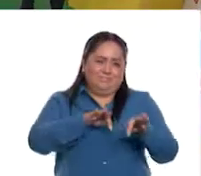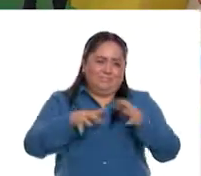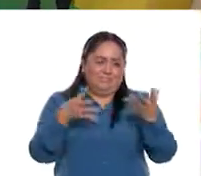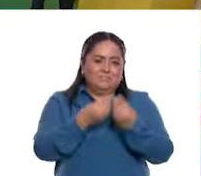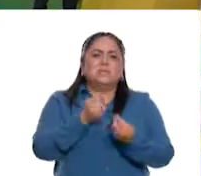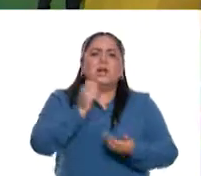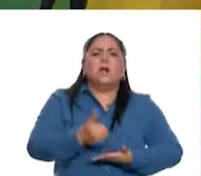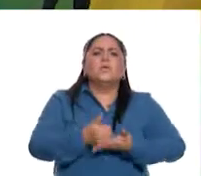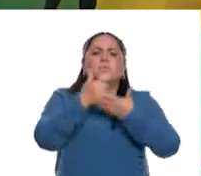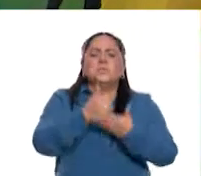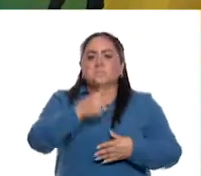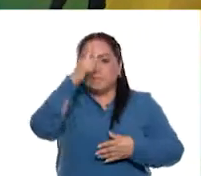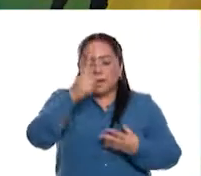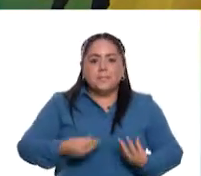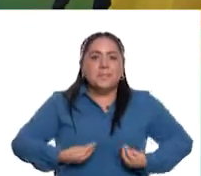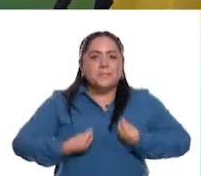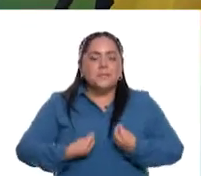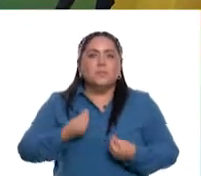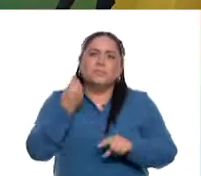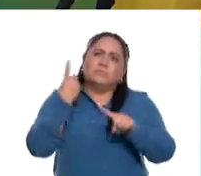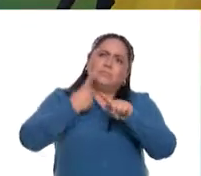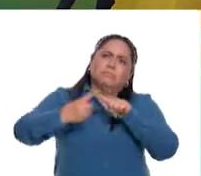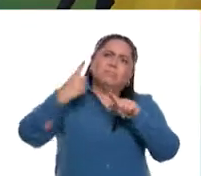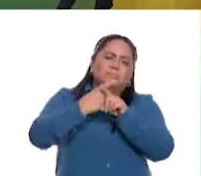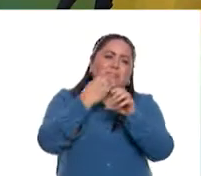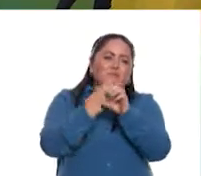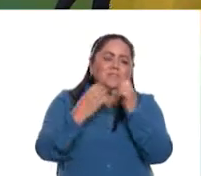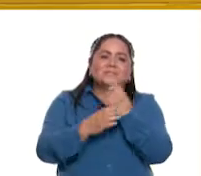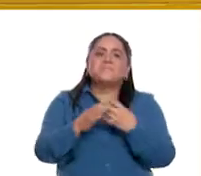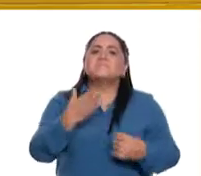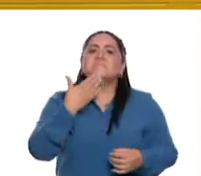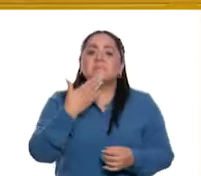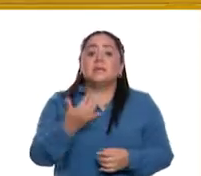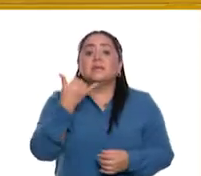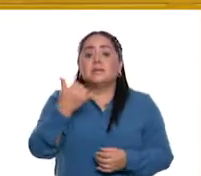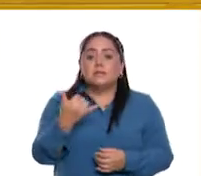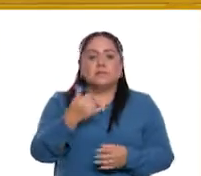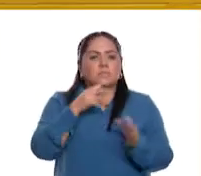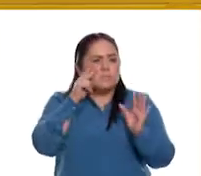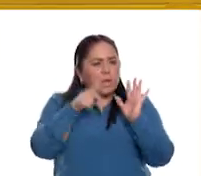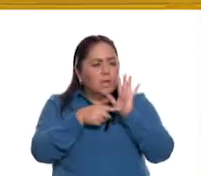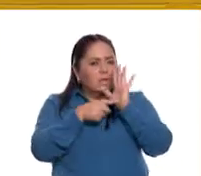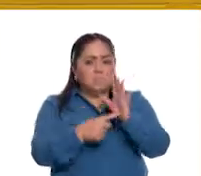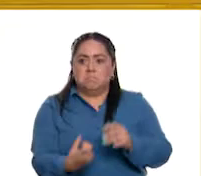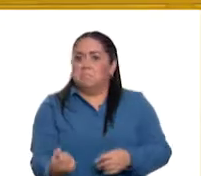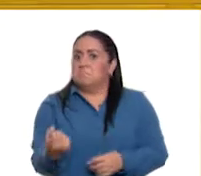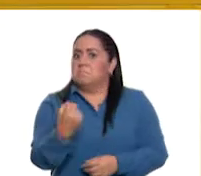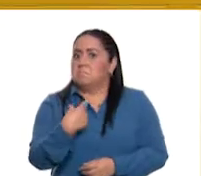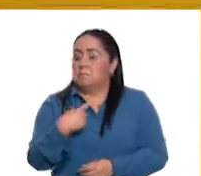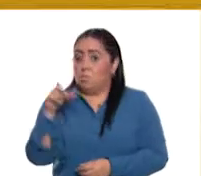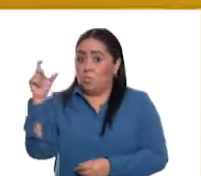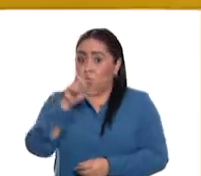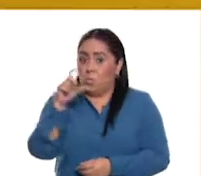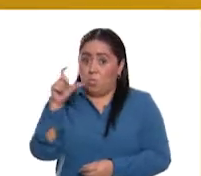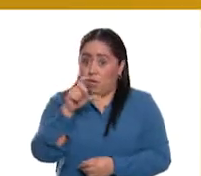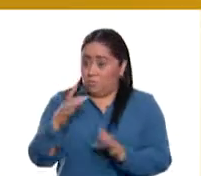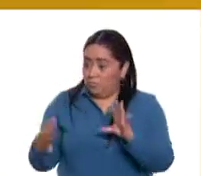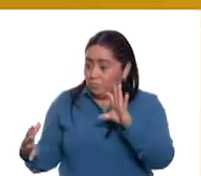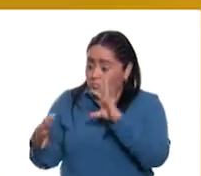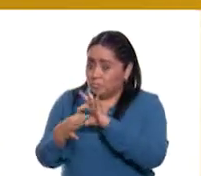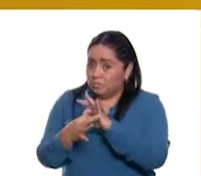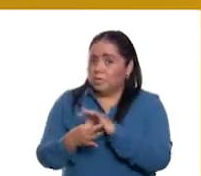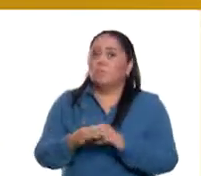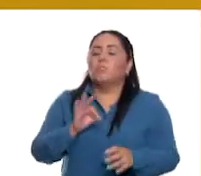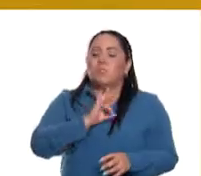Que nos ayudó a vivir muchos momentos de bienestar y a demostrarnos a nosotros mismos que cuando nos unimos